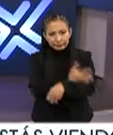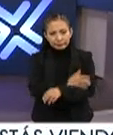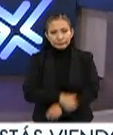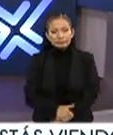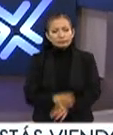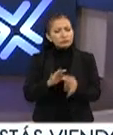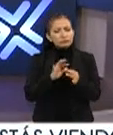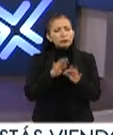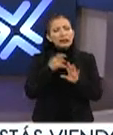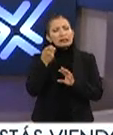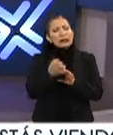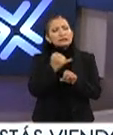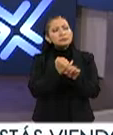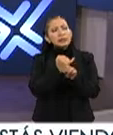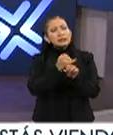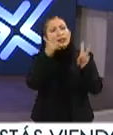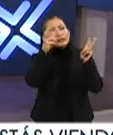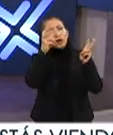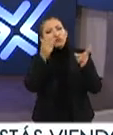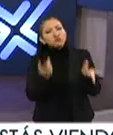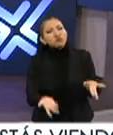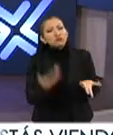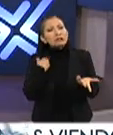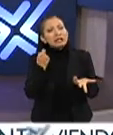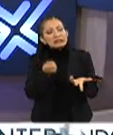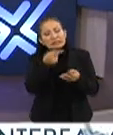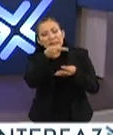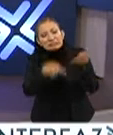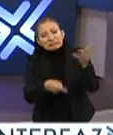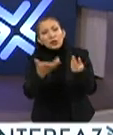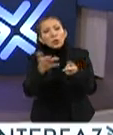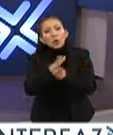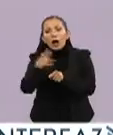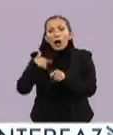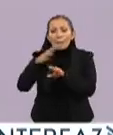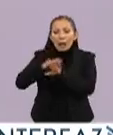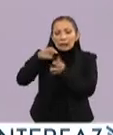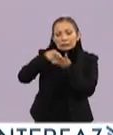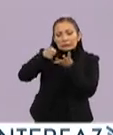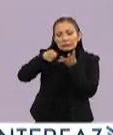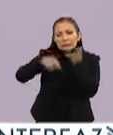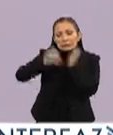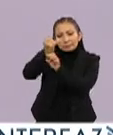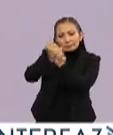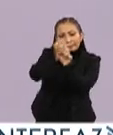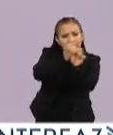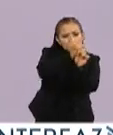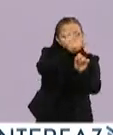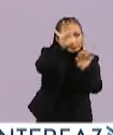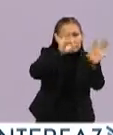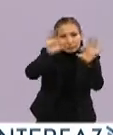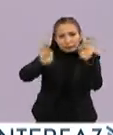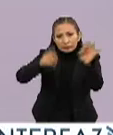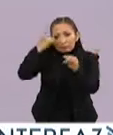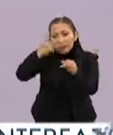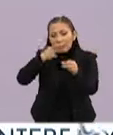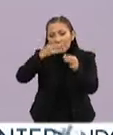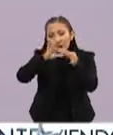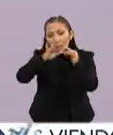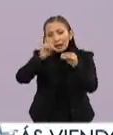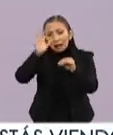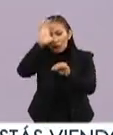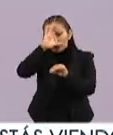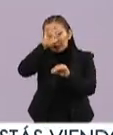acompañarnos. Cuéntanos un poco sobre este reportaje, de qué trata, cuáles fueron las principales líneas y puntos que quisieron tocar para